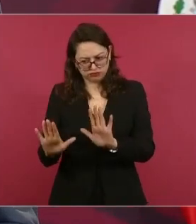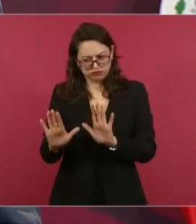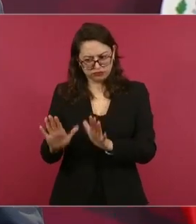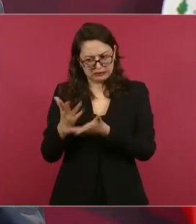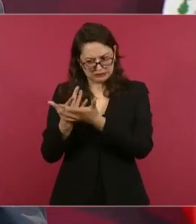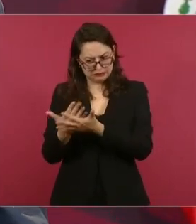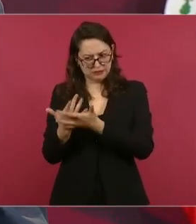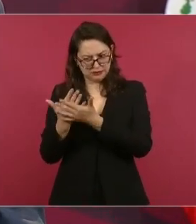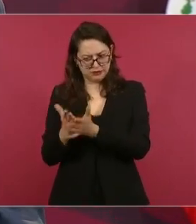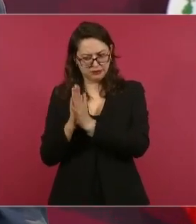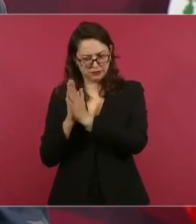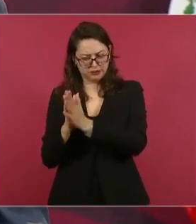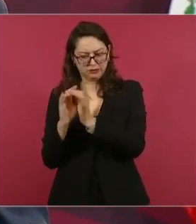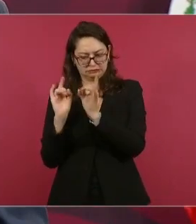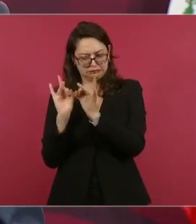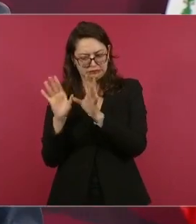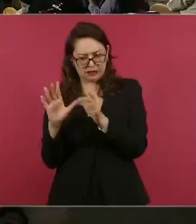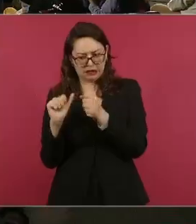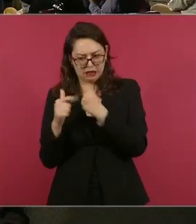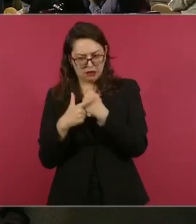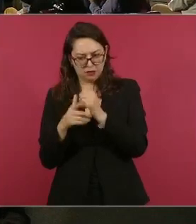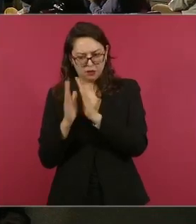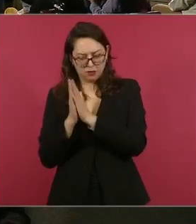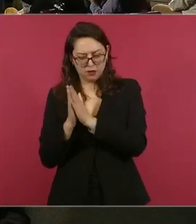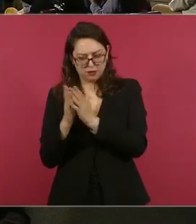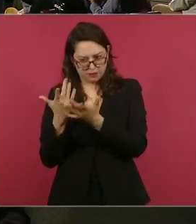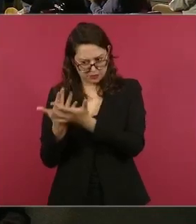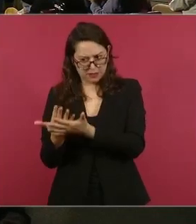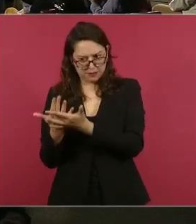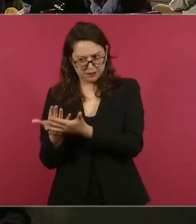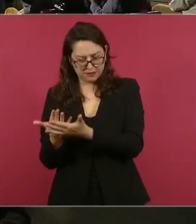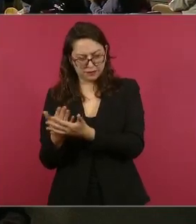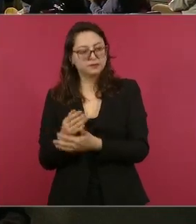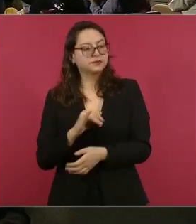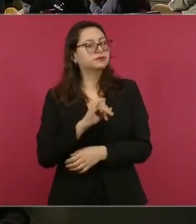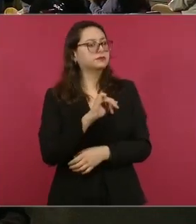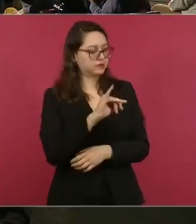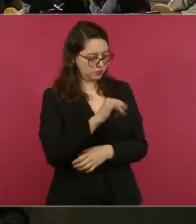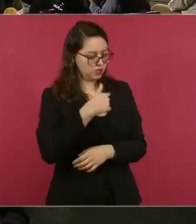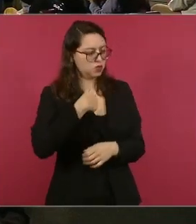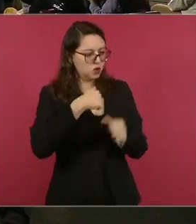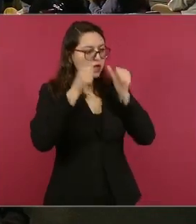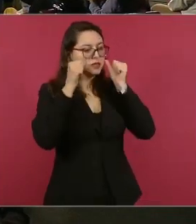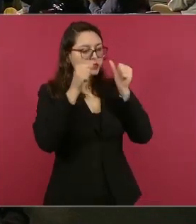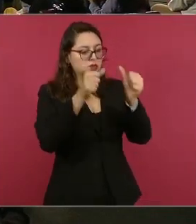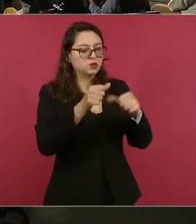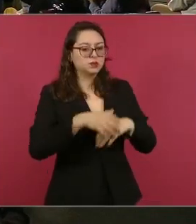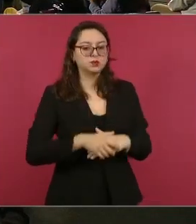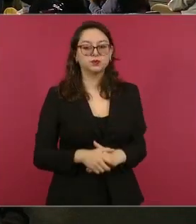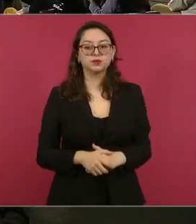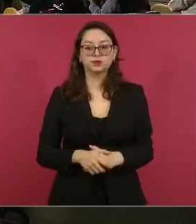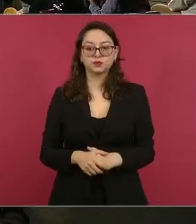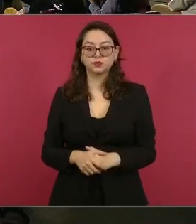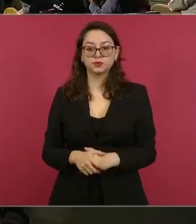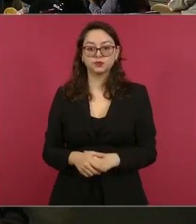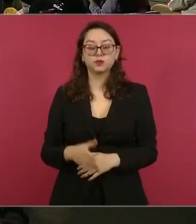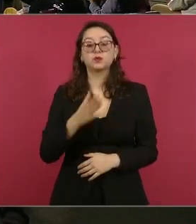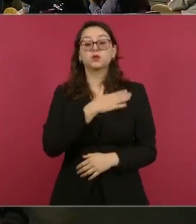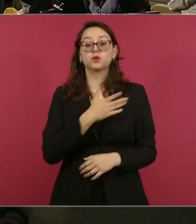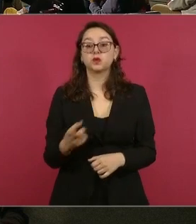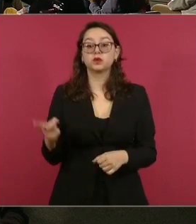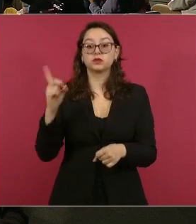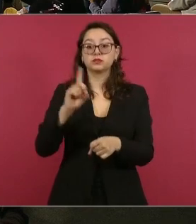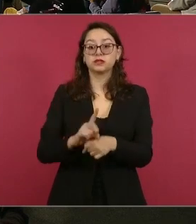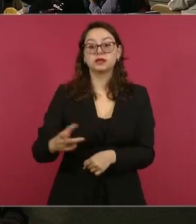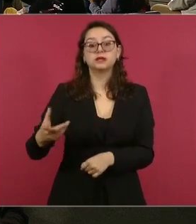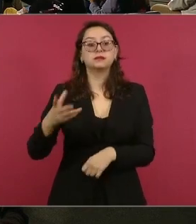teléfono abierto por cualquier cosa. Sí, señor presidente, estoy aquí pendiente. Muy buenos días. Con